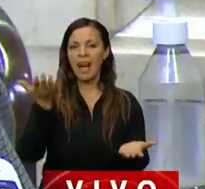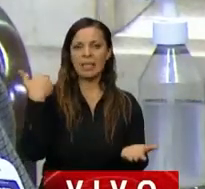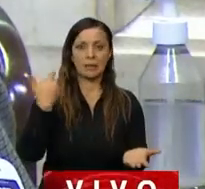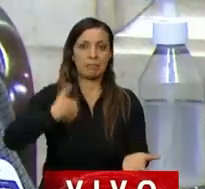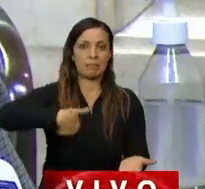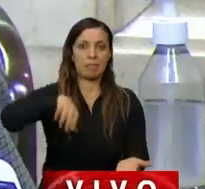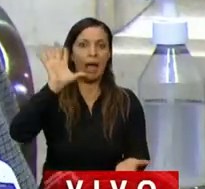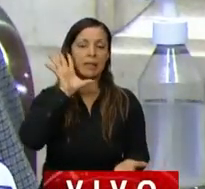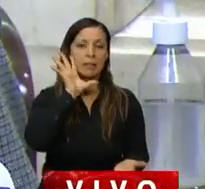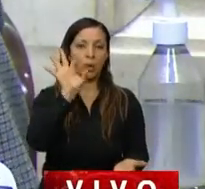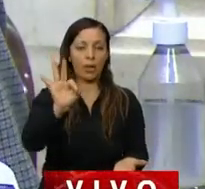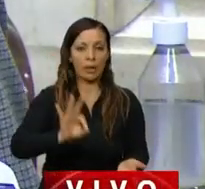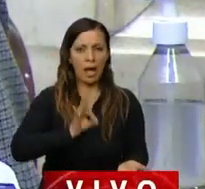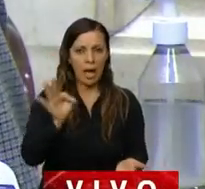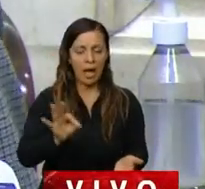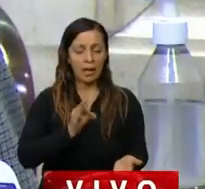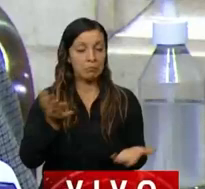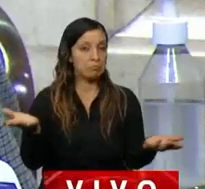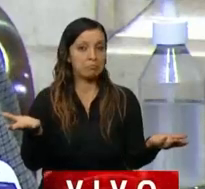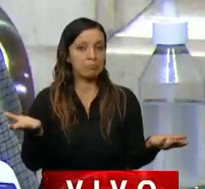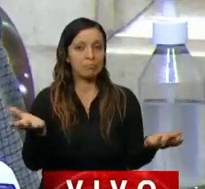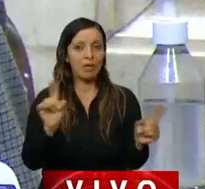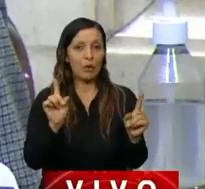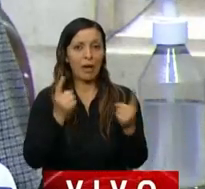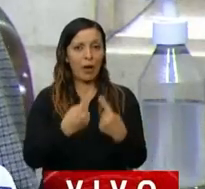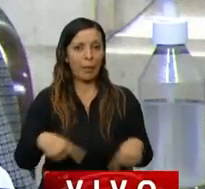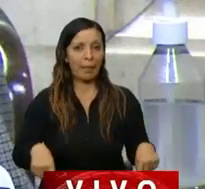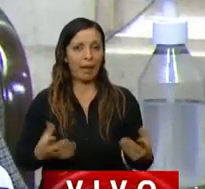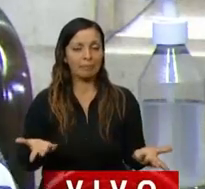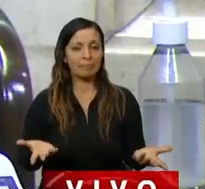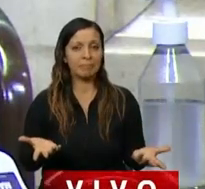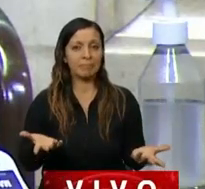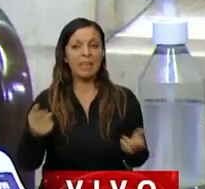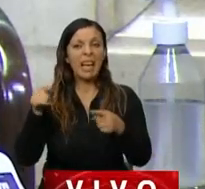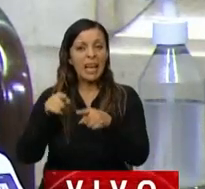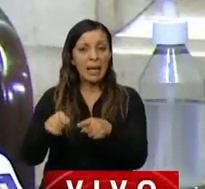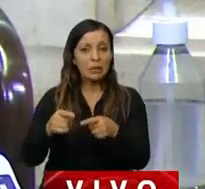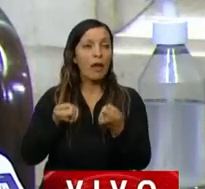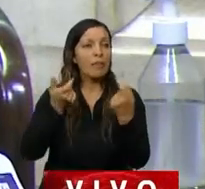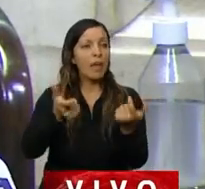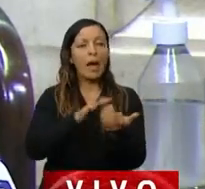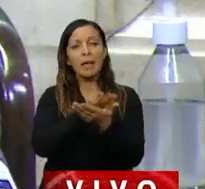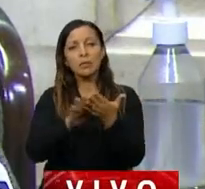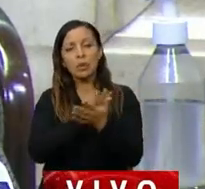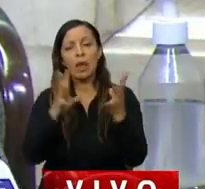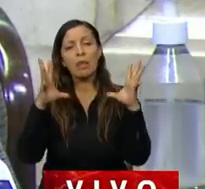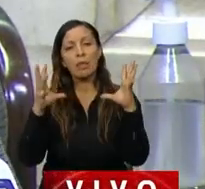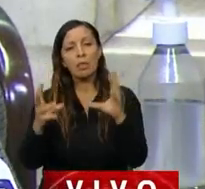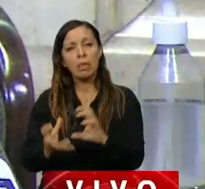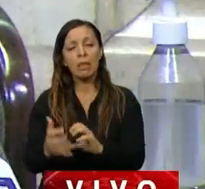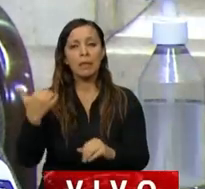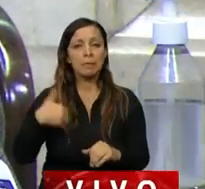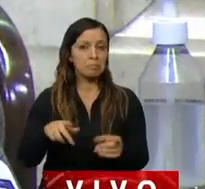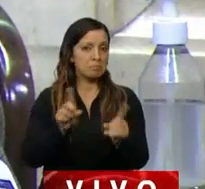medio siglo en la Argentina, así que tampoco es ninguna novedad. Y tampoco ha resuelto la decadencia argentina, porque en ese